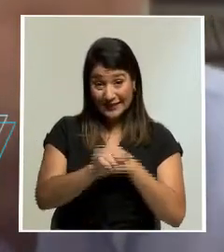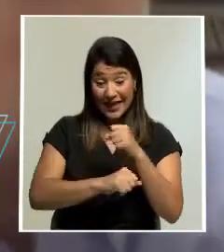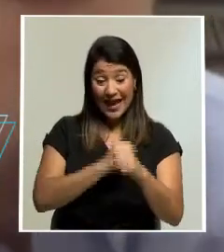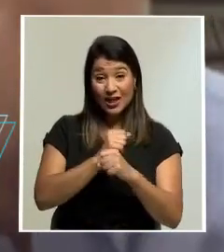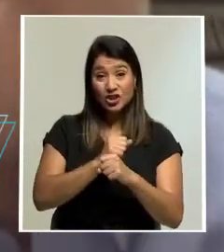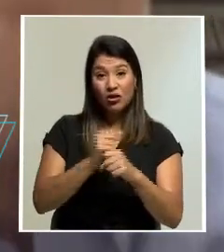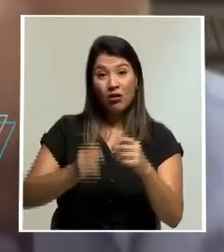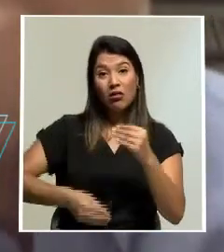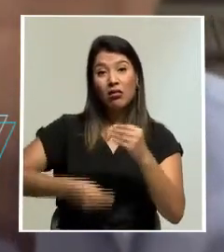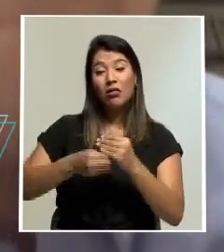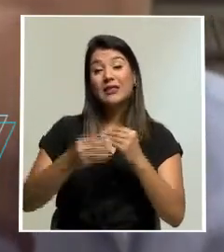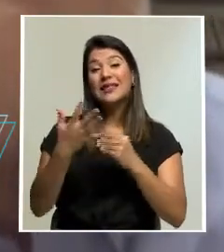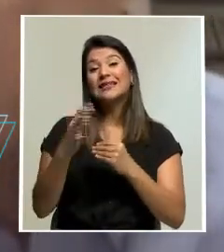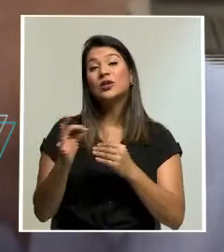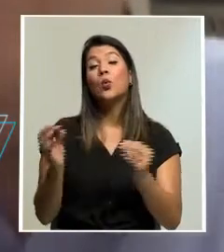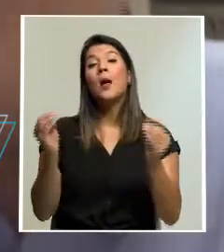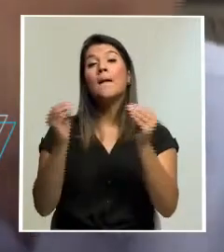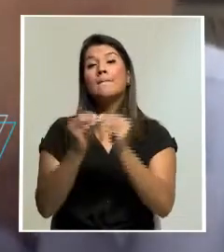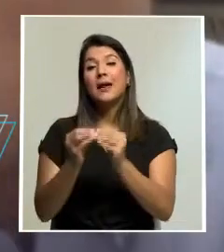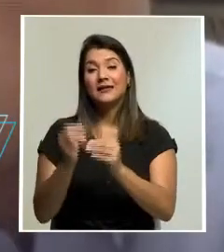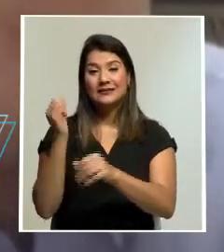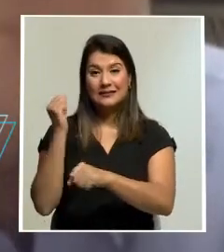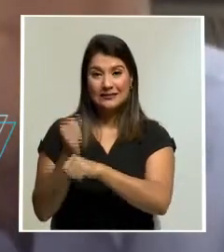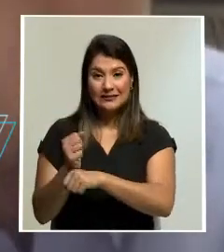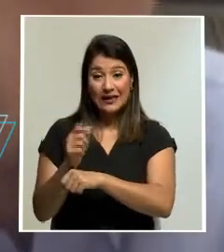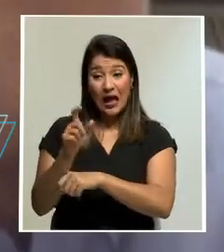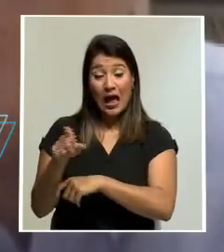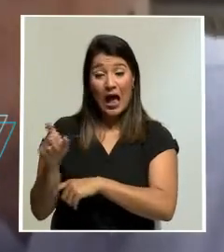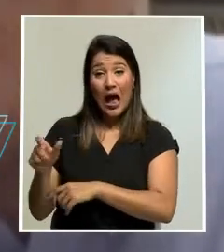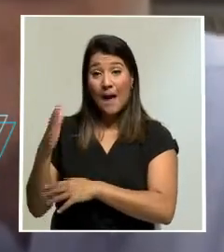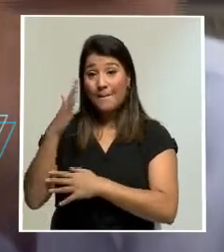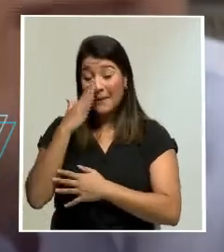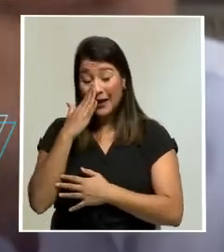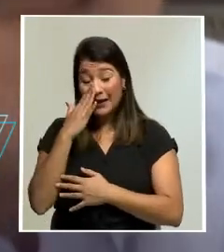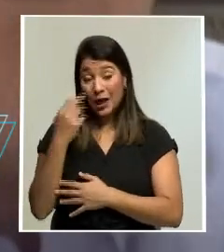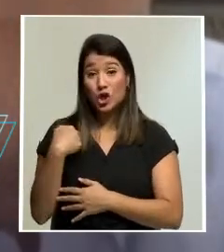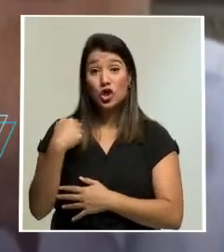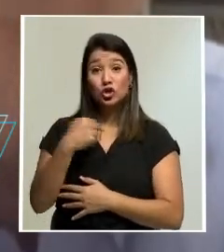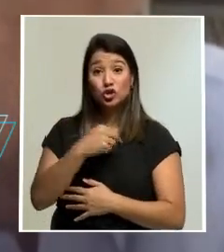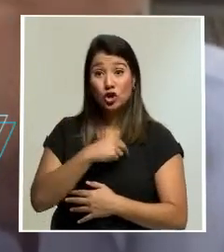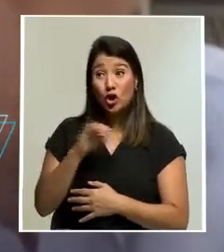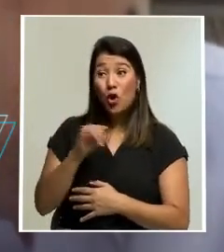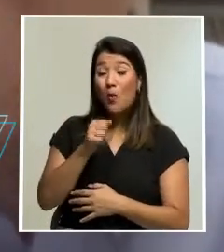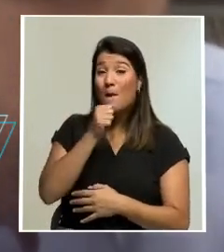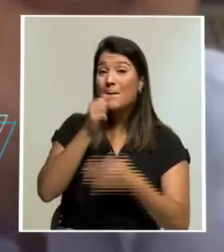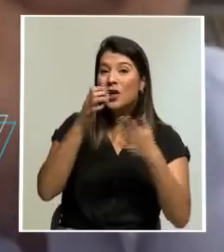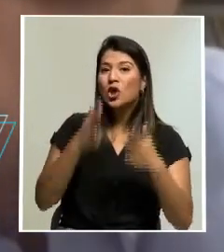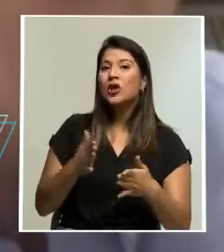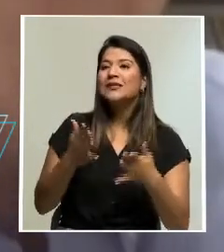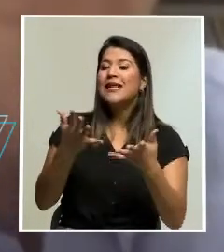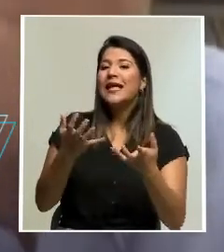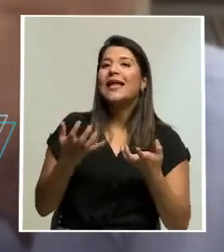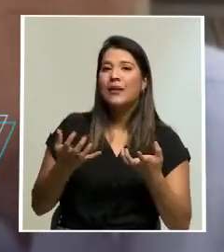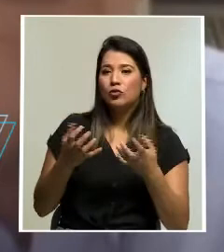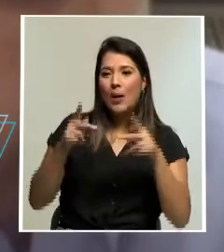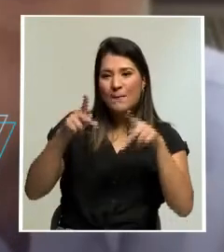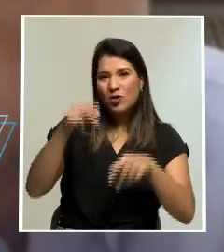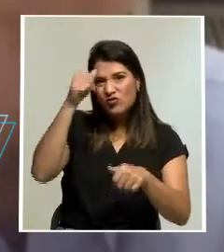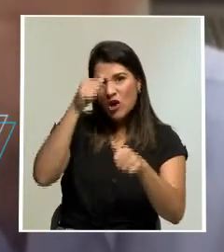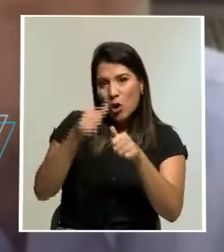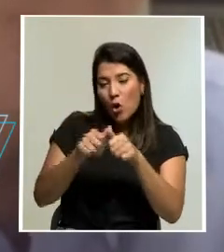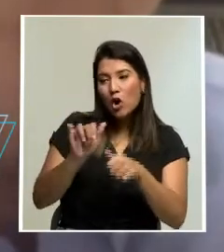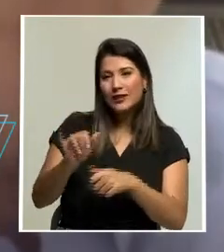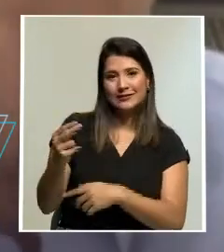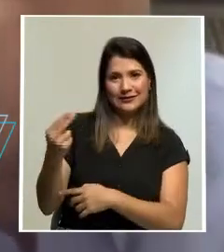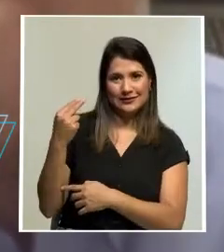nuestra labor como periodistas es reconstruir memoria, es contar esas historias de quiénes son